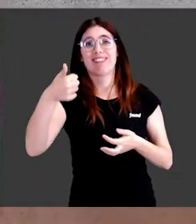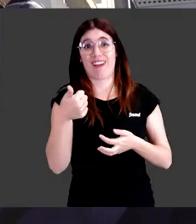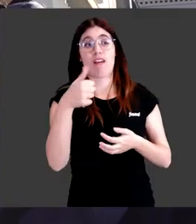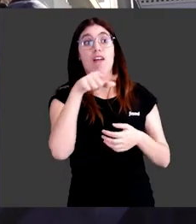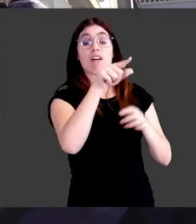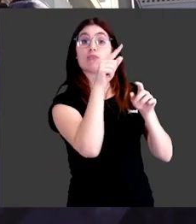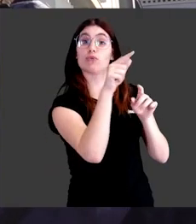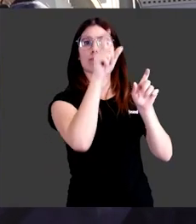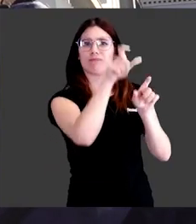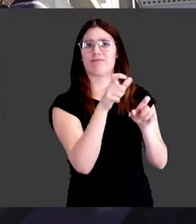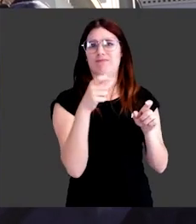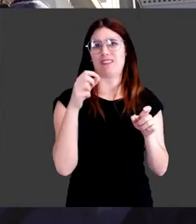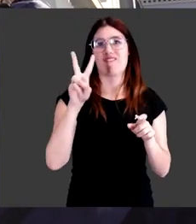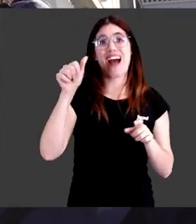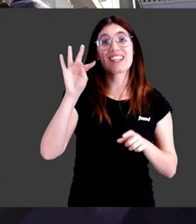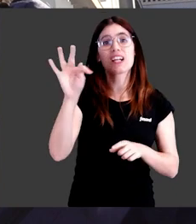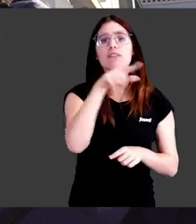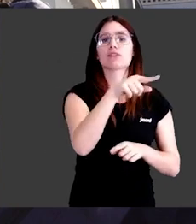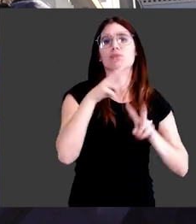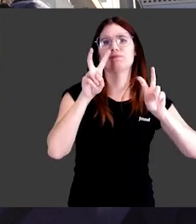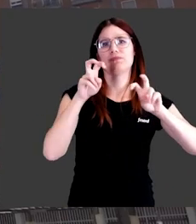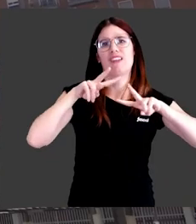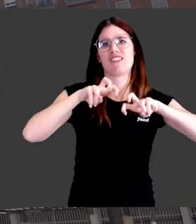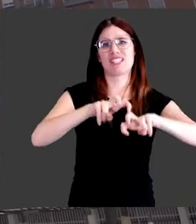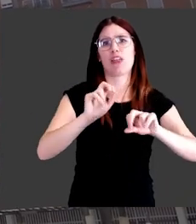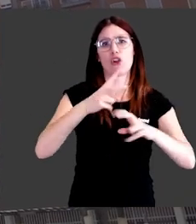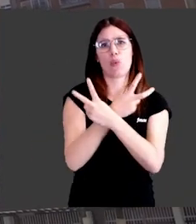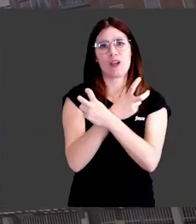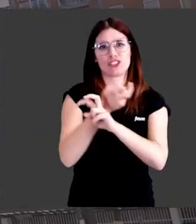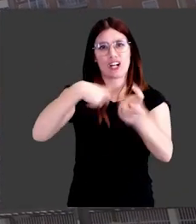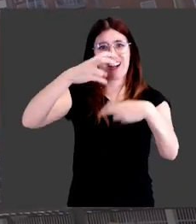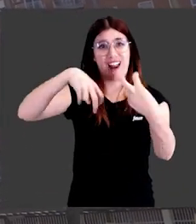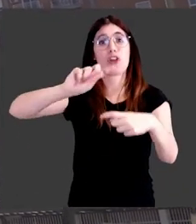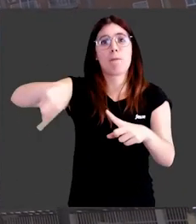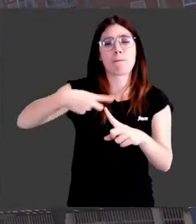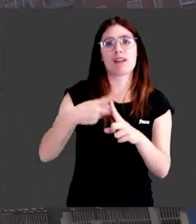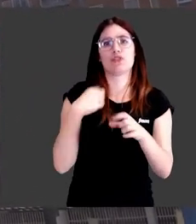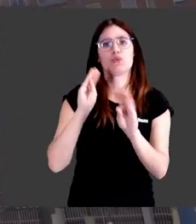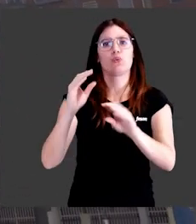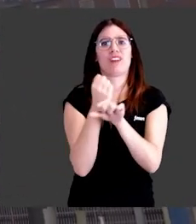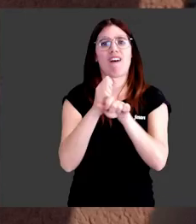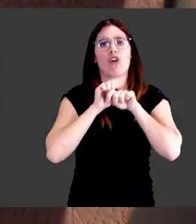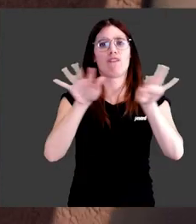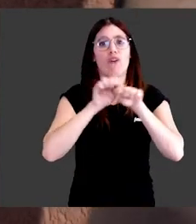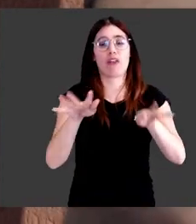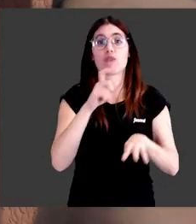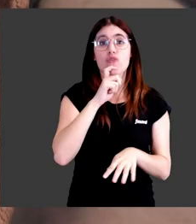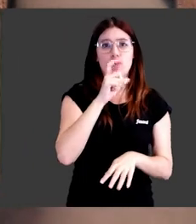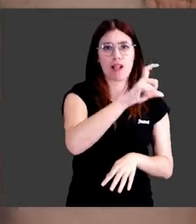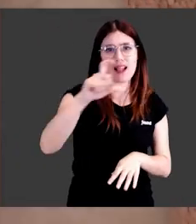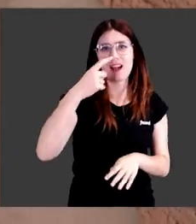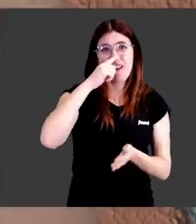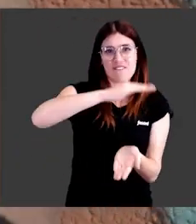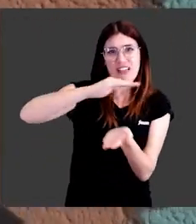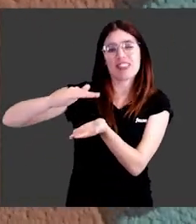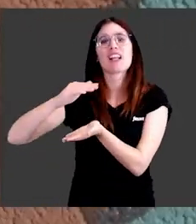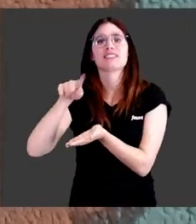acompañada de diferentes referencias a su investigación en regeneración ósea y a su labor divulgadora, representada con unas pequeñas figuras infantiles